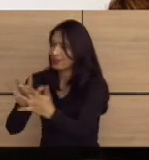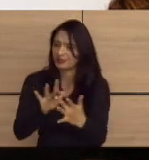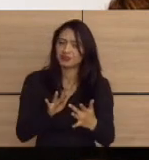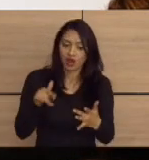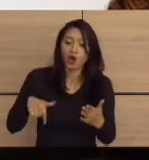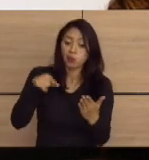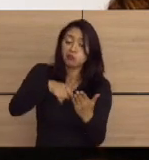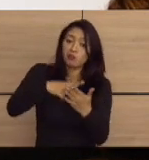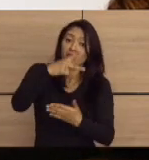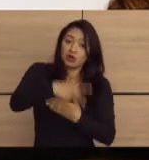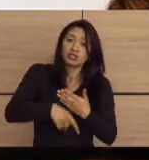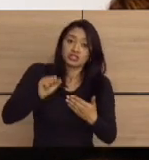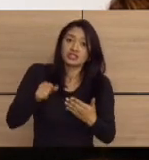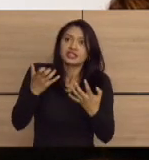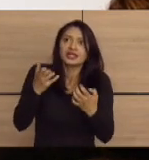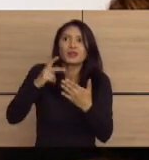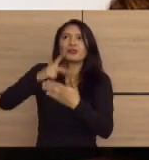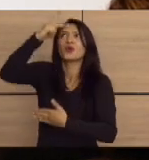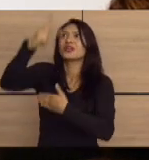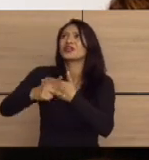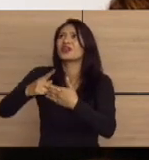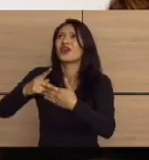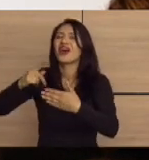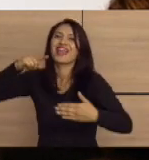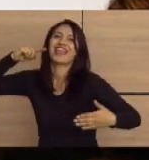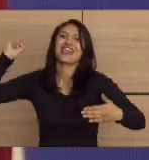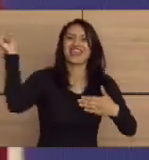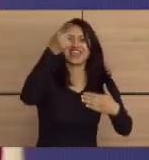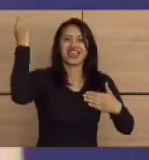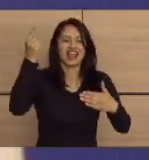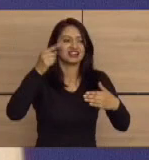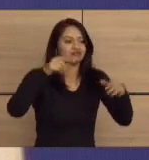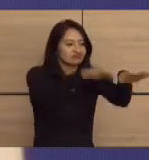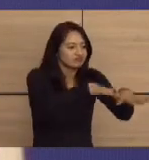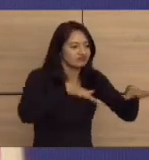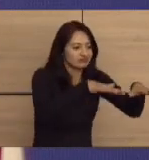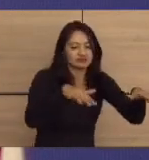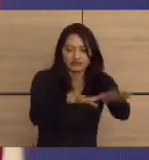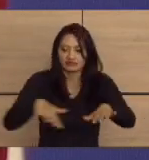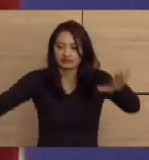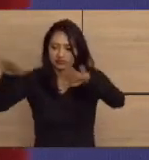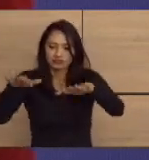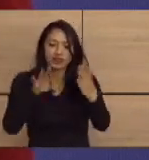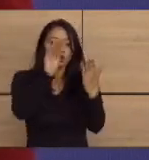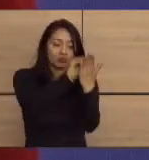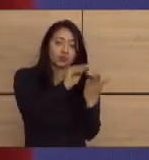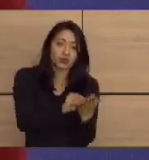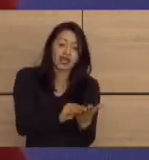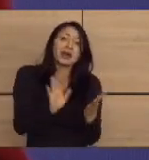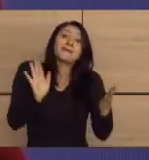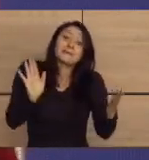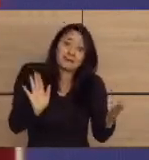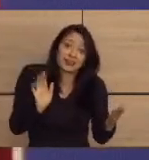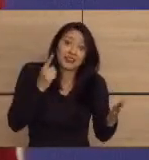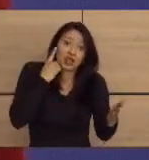queremos. Nosotros sí queremos que haya proyectos donde la diferencia territorial esté, pero ojo, porque con